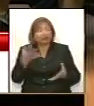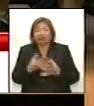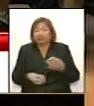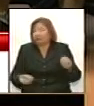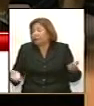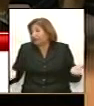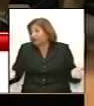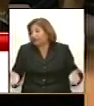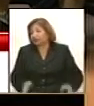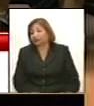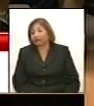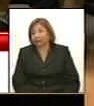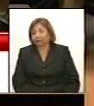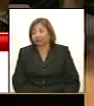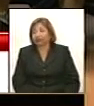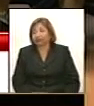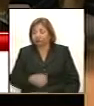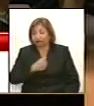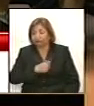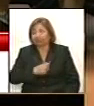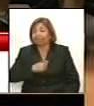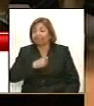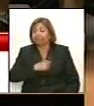están muertas, ¿no? Y eso es lamentable.